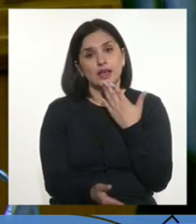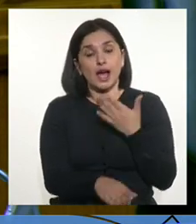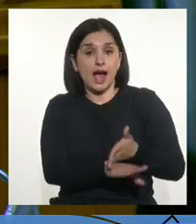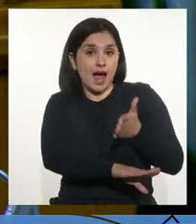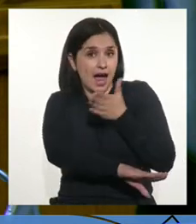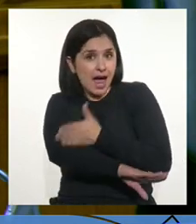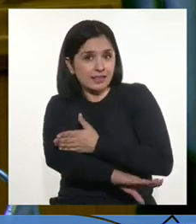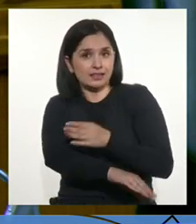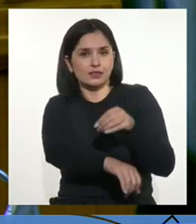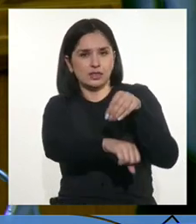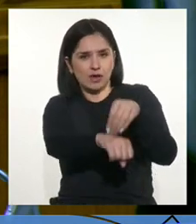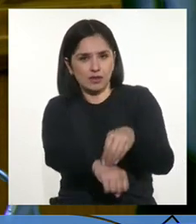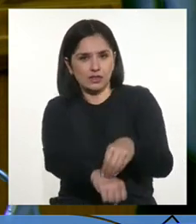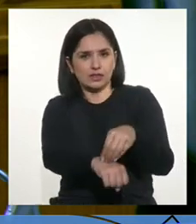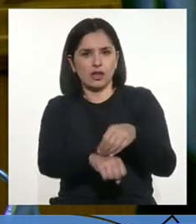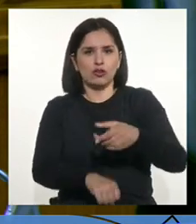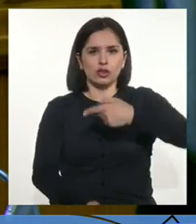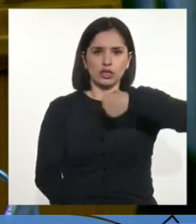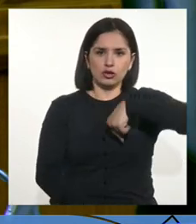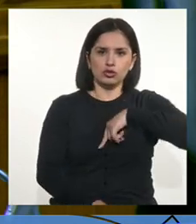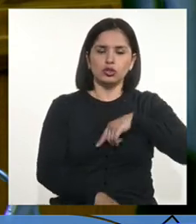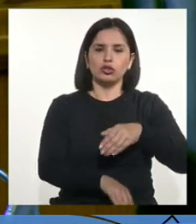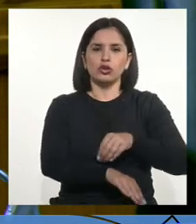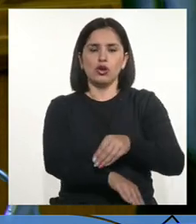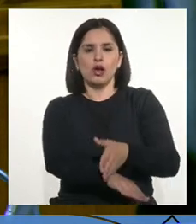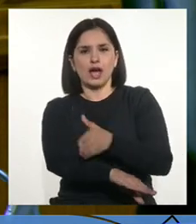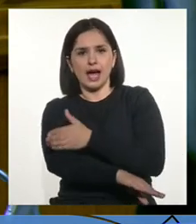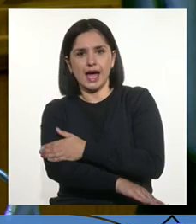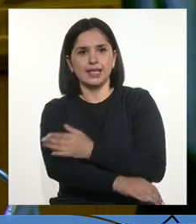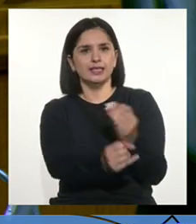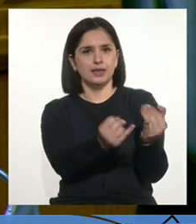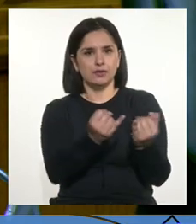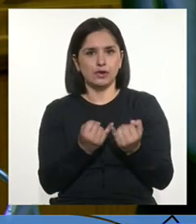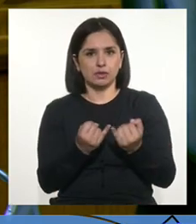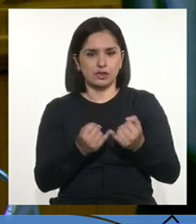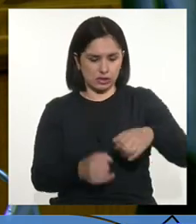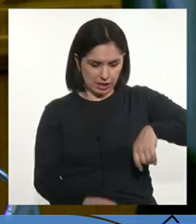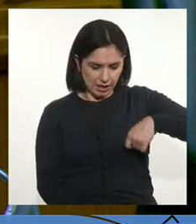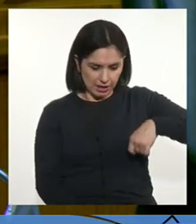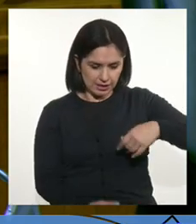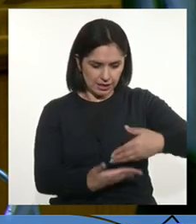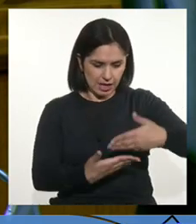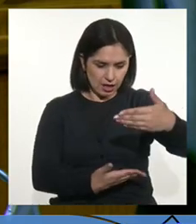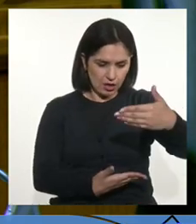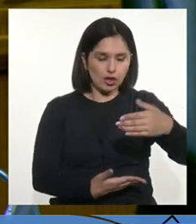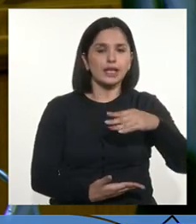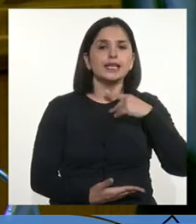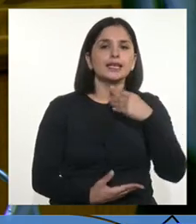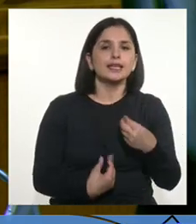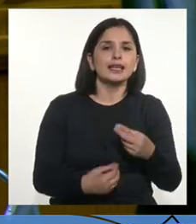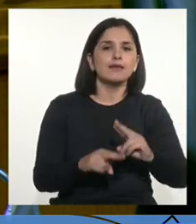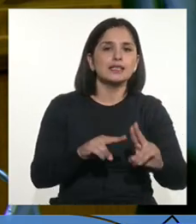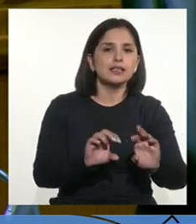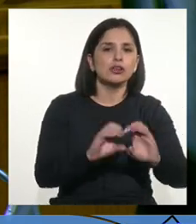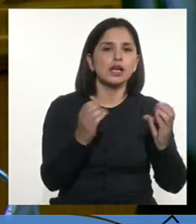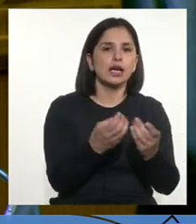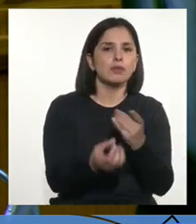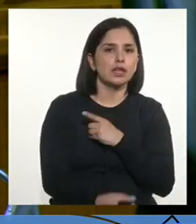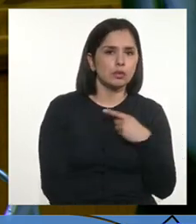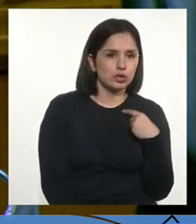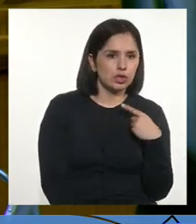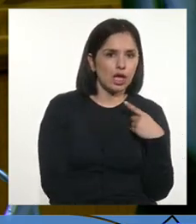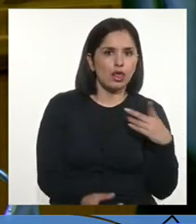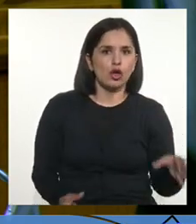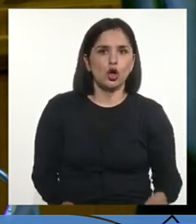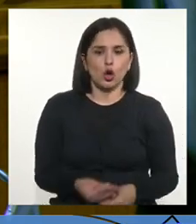advertido que nosotros hubiésemos tenido en el senado a la vista lo que estaba haciendo la cámara diputado haberlo